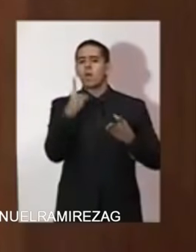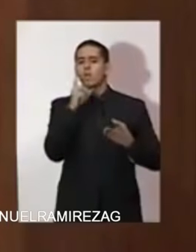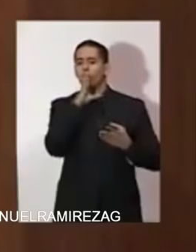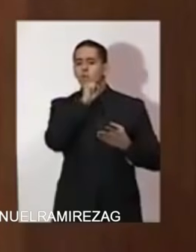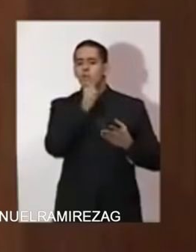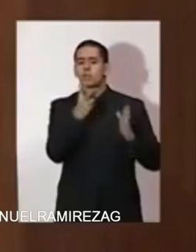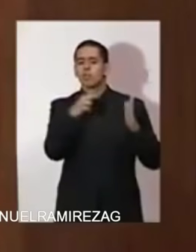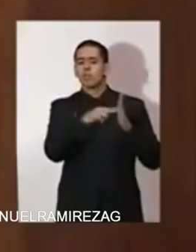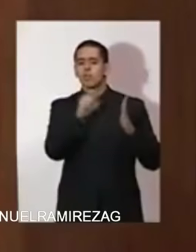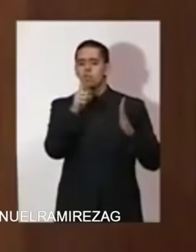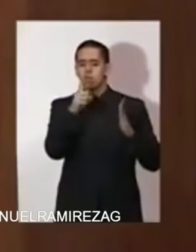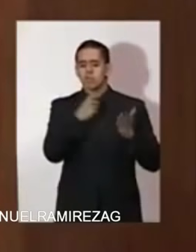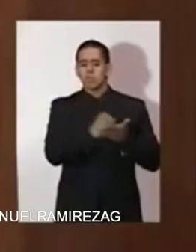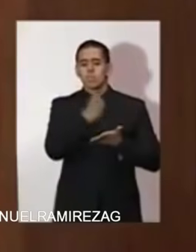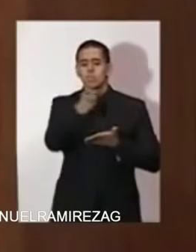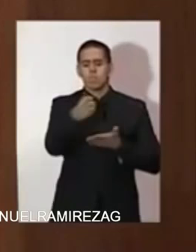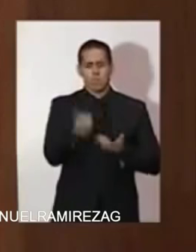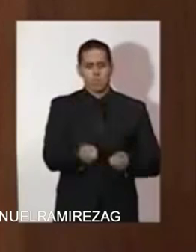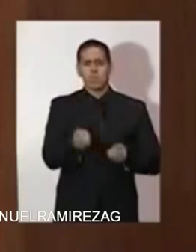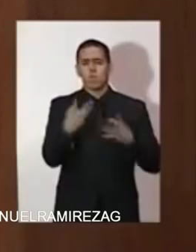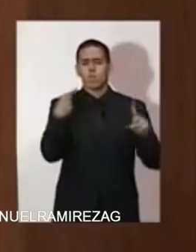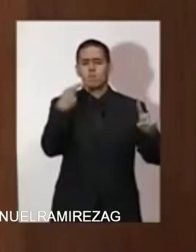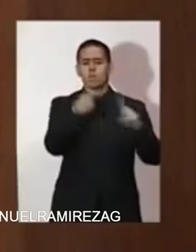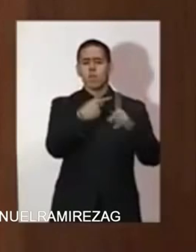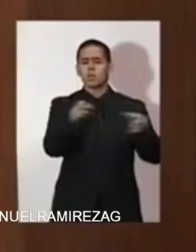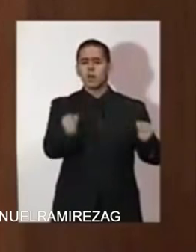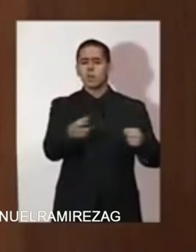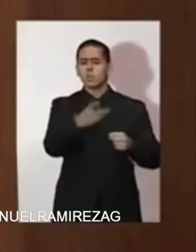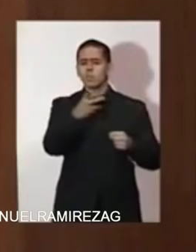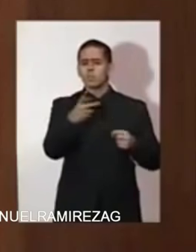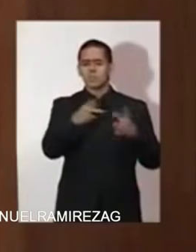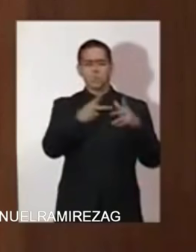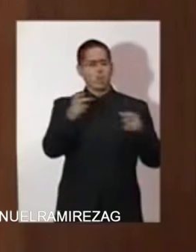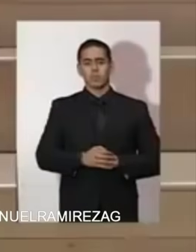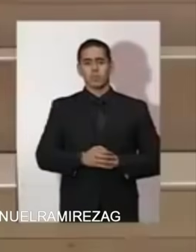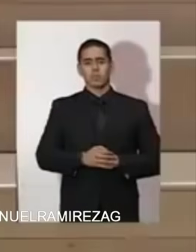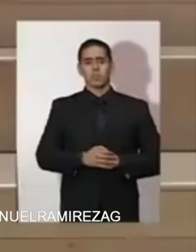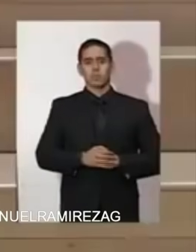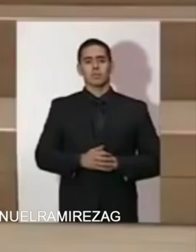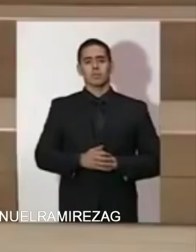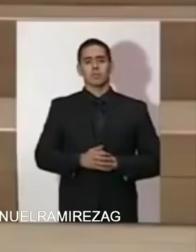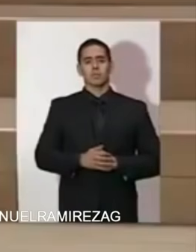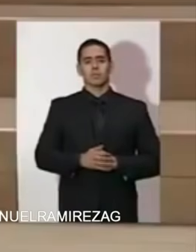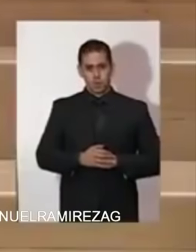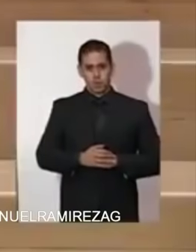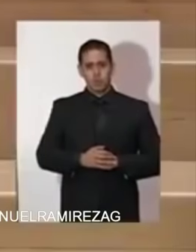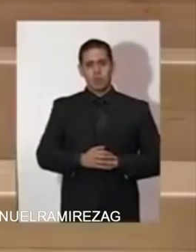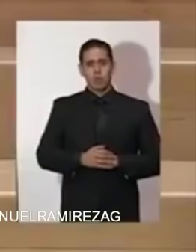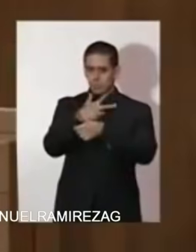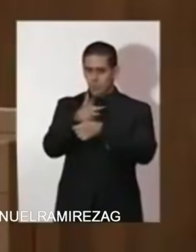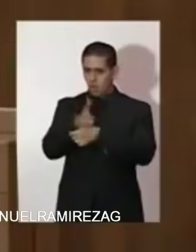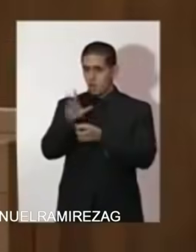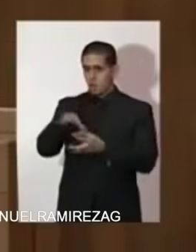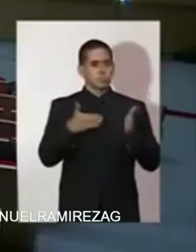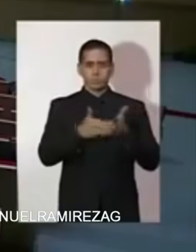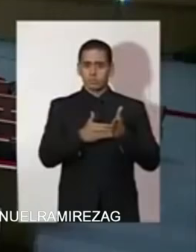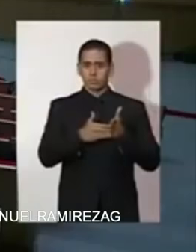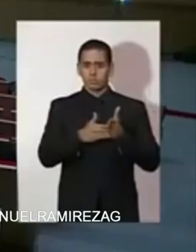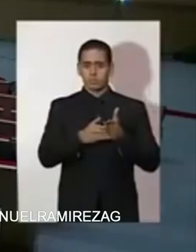para este 2021? ¿Y cuánto se destina al rubro de seguridad pública? Ok.